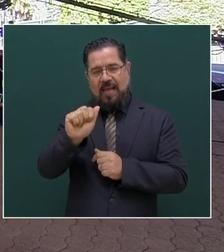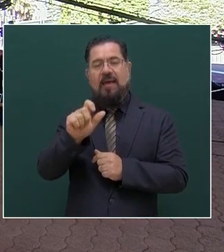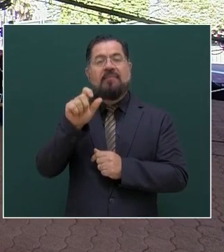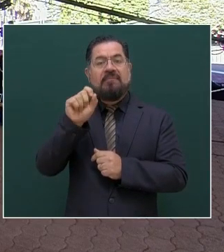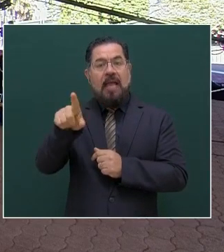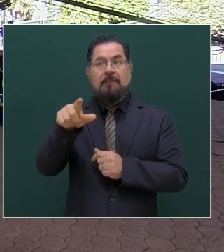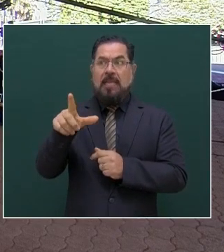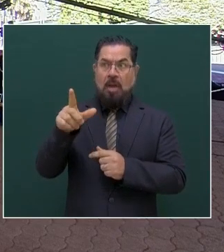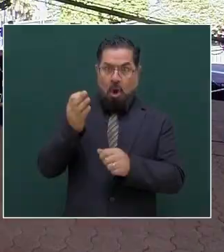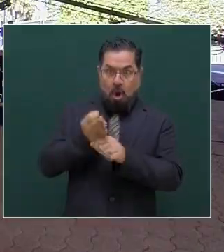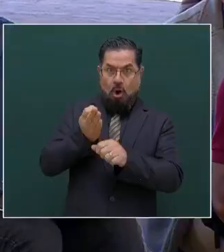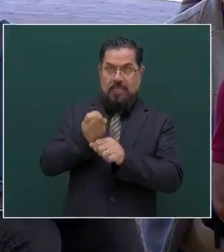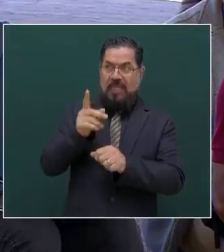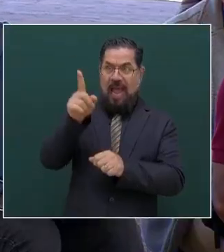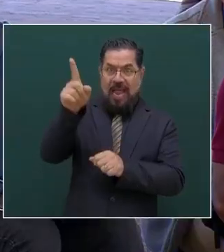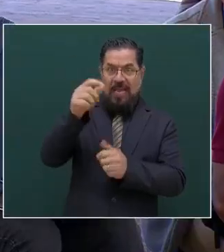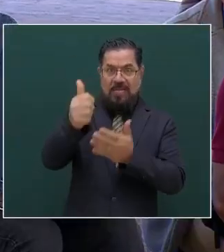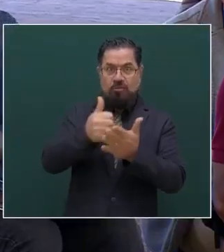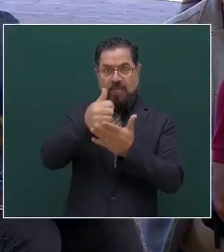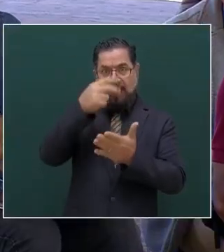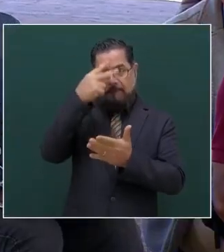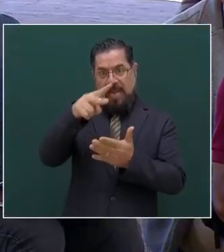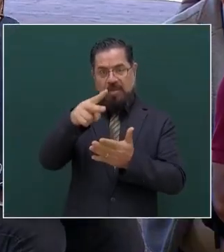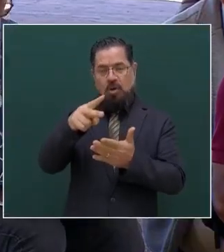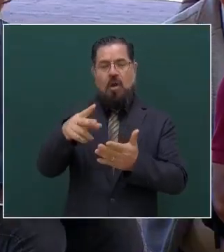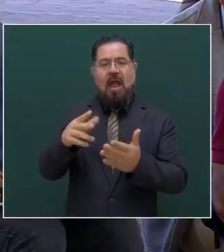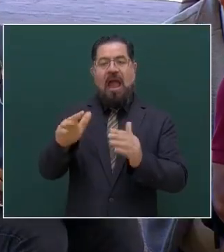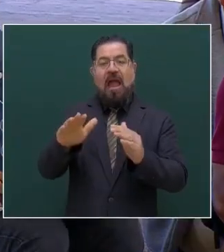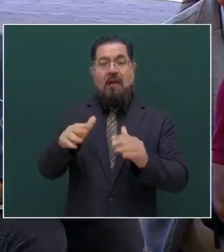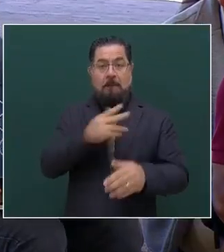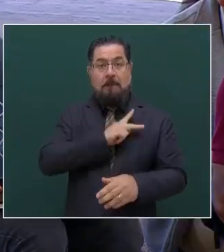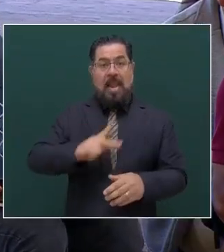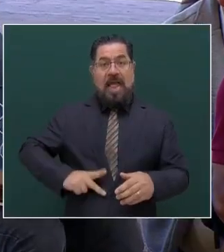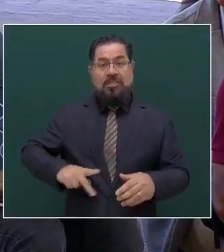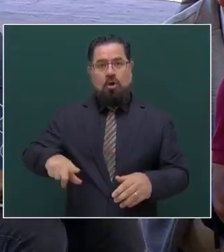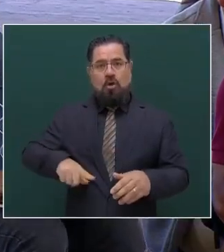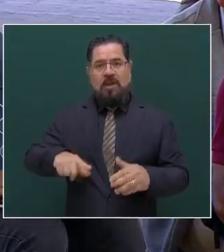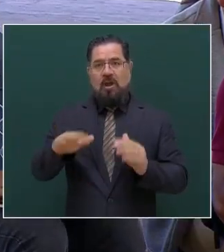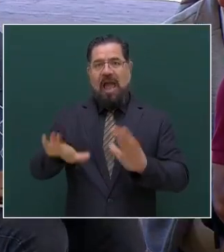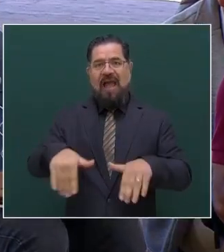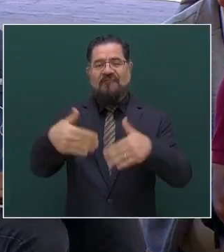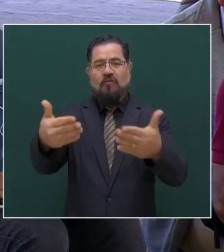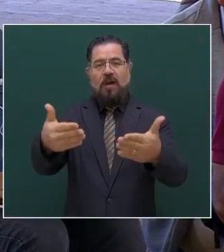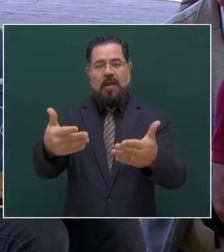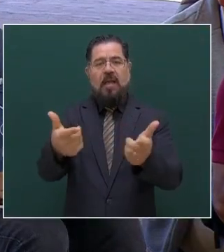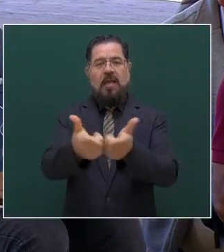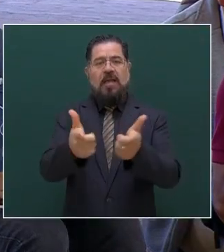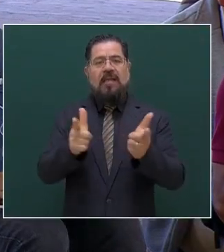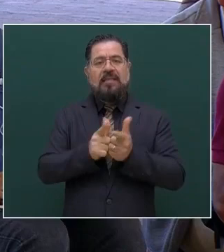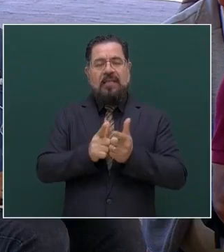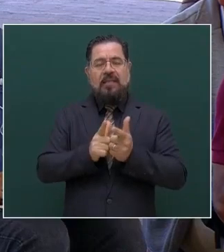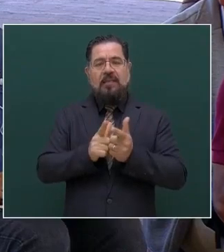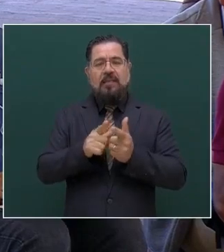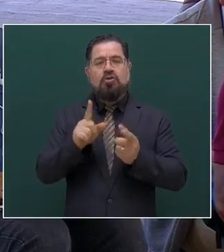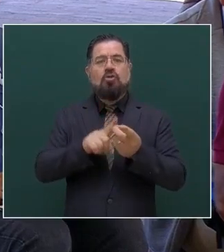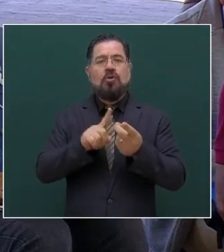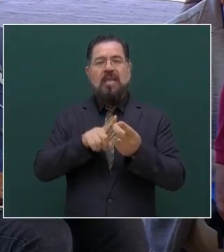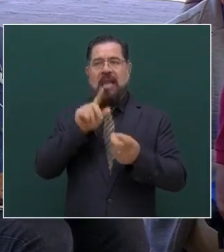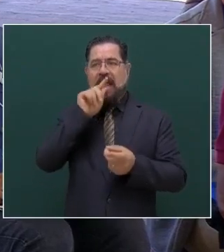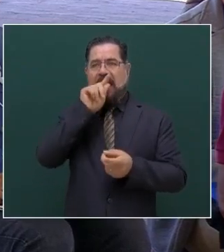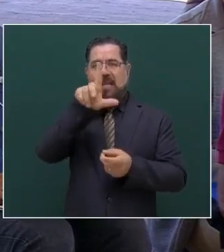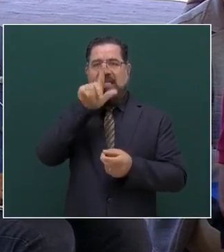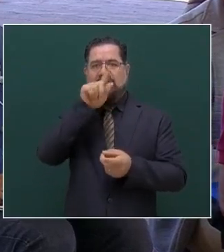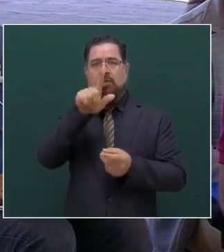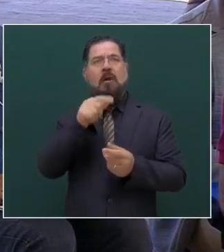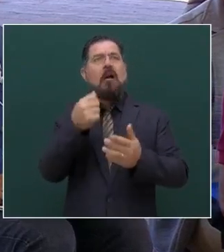Gobierno unos gente del ejido Santa Cruz del Astillero del Arenal de Jalisco,